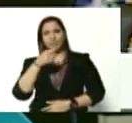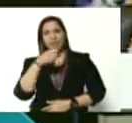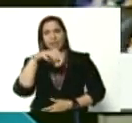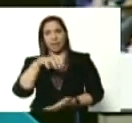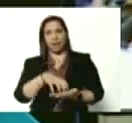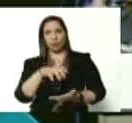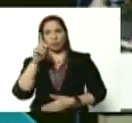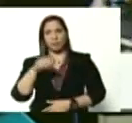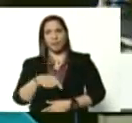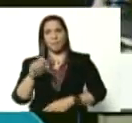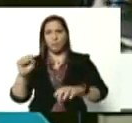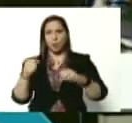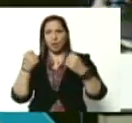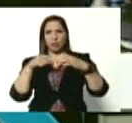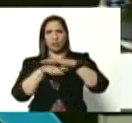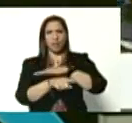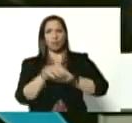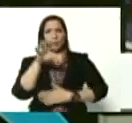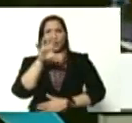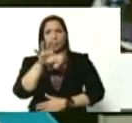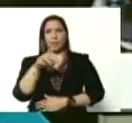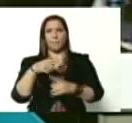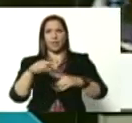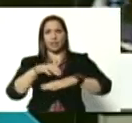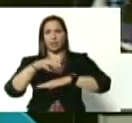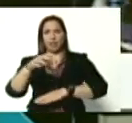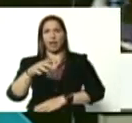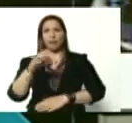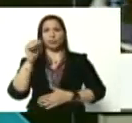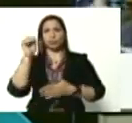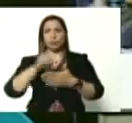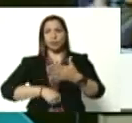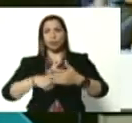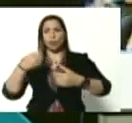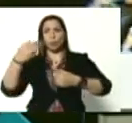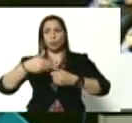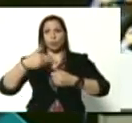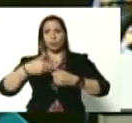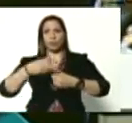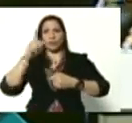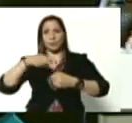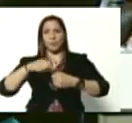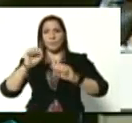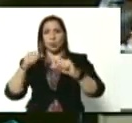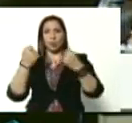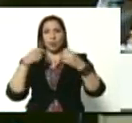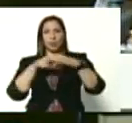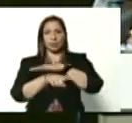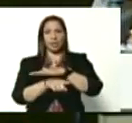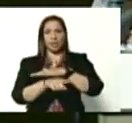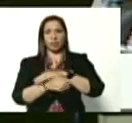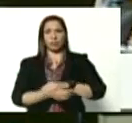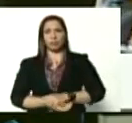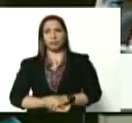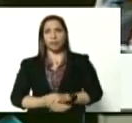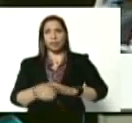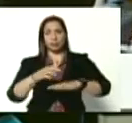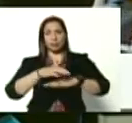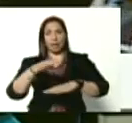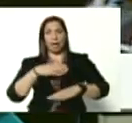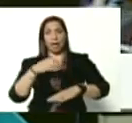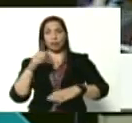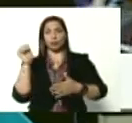bloqueó lo interno del país a dejar o no sin combustible bloqueó a lo interno de la casa al dejarnos sin gas